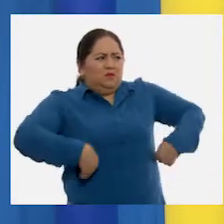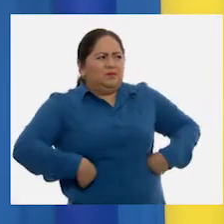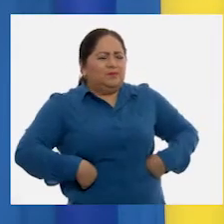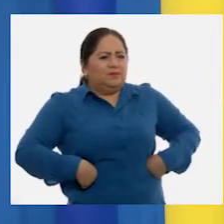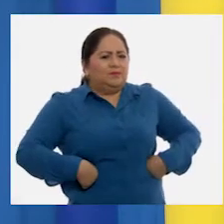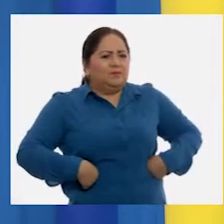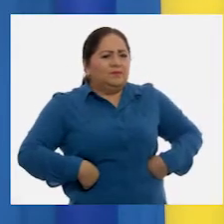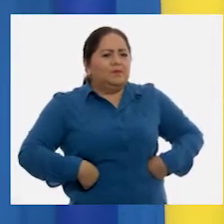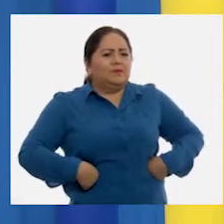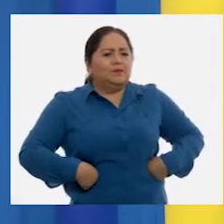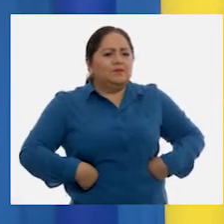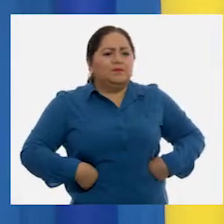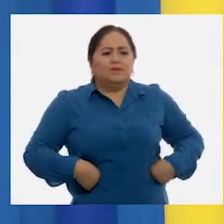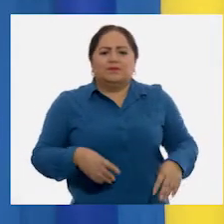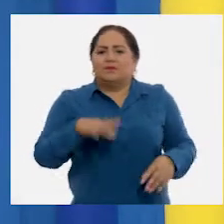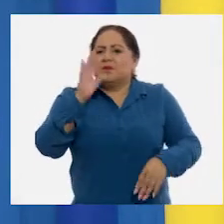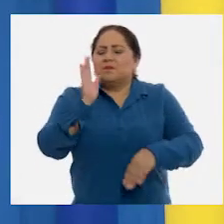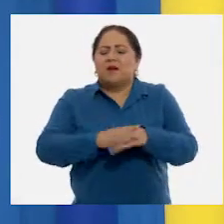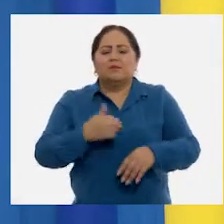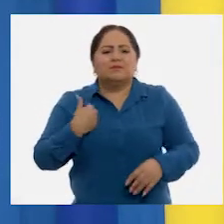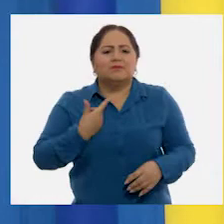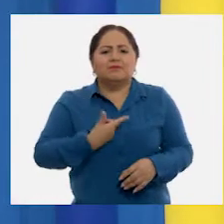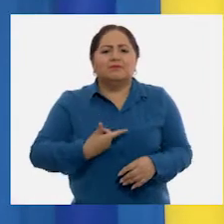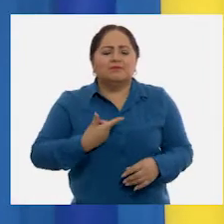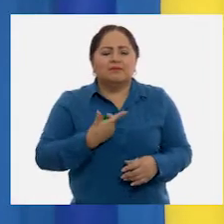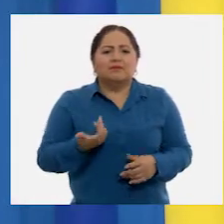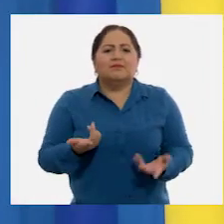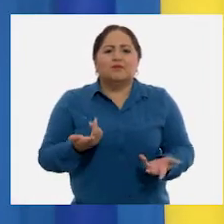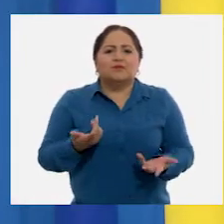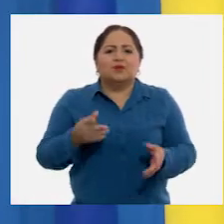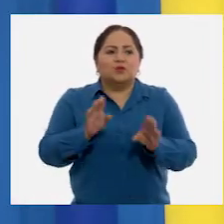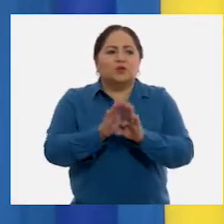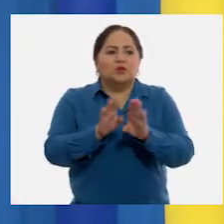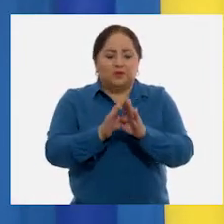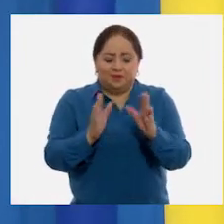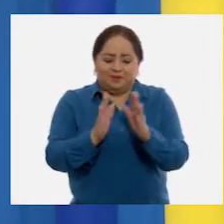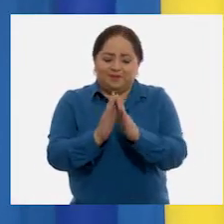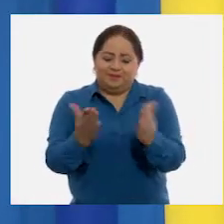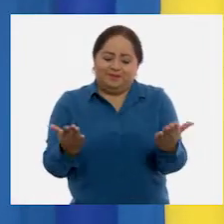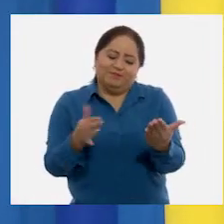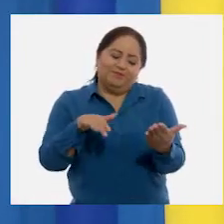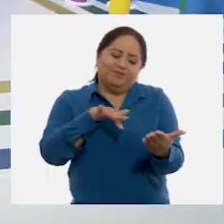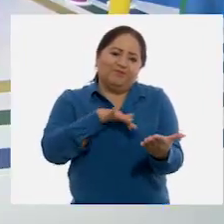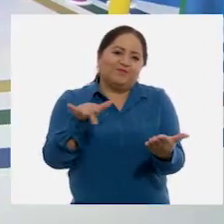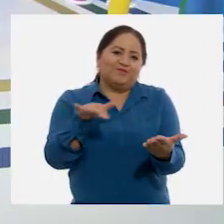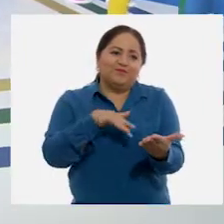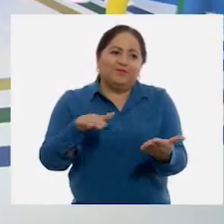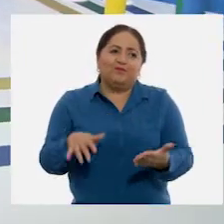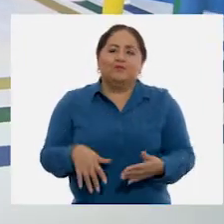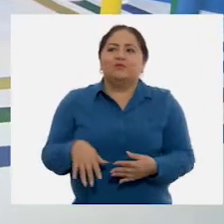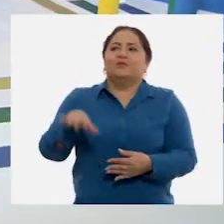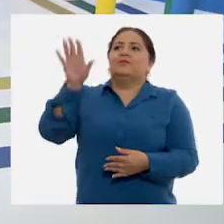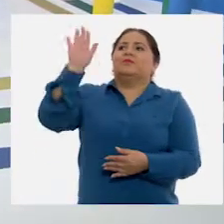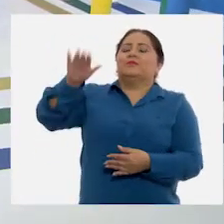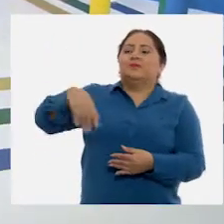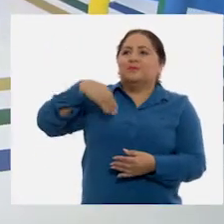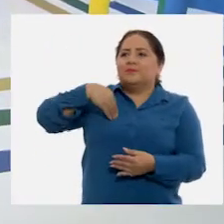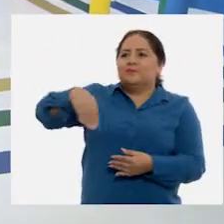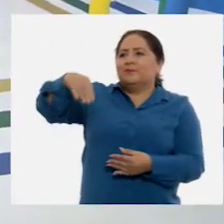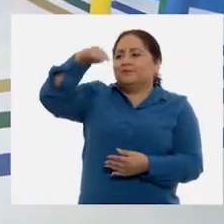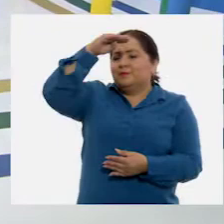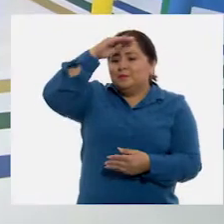¿Cuál? Pues lo que más me gusta, en la que agarramos nuestro texto y lo leemos. Ah, yo pensé que te referías a